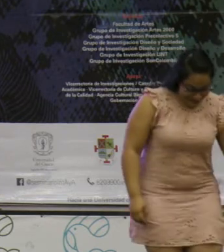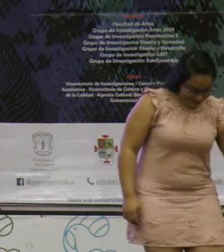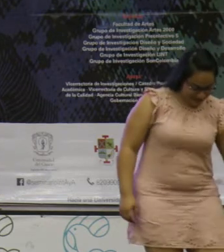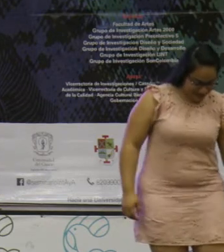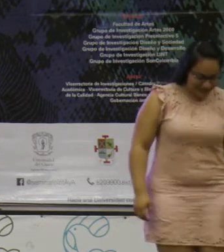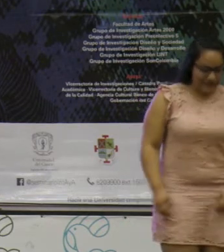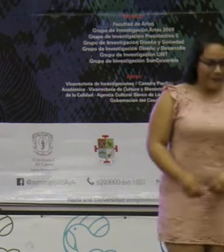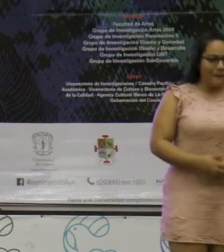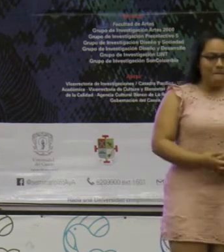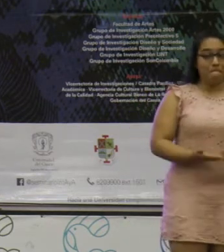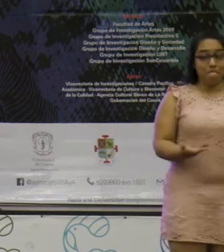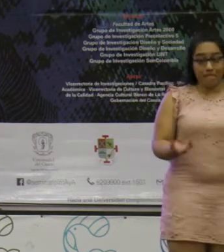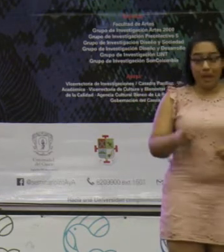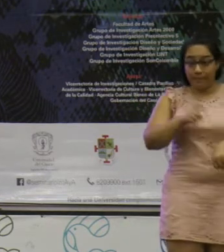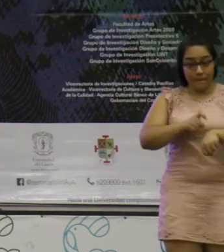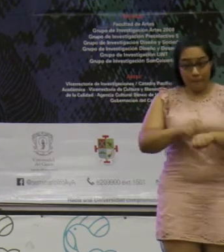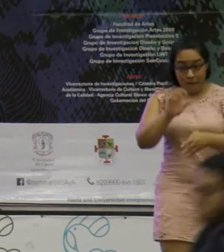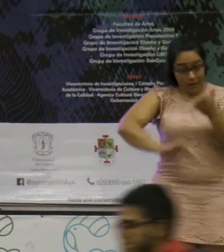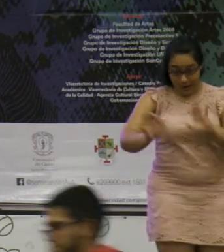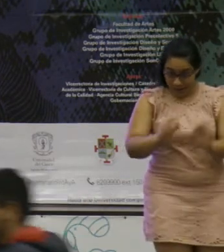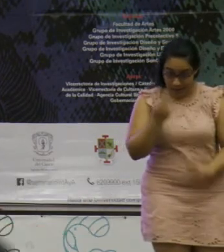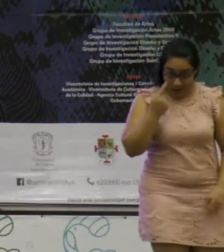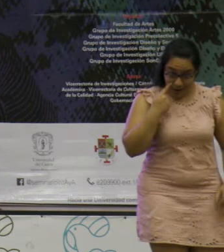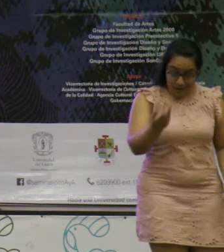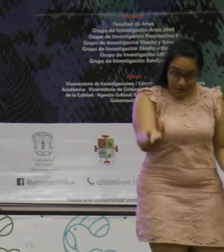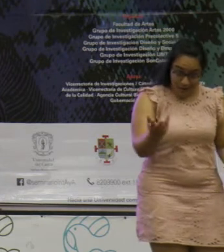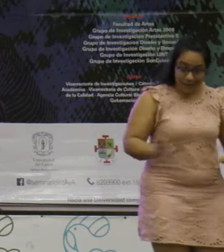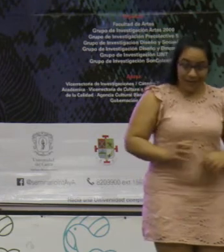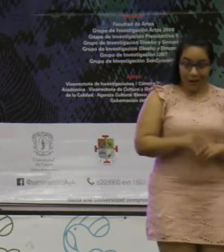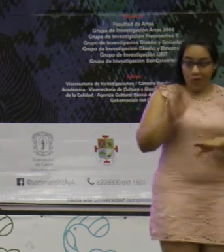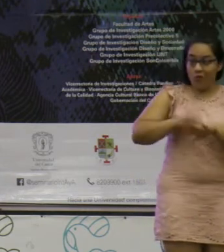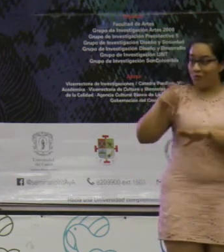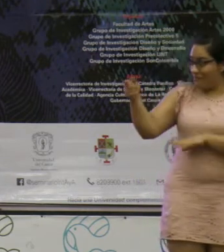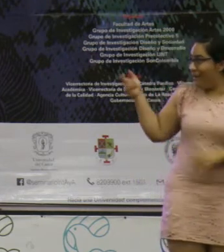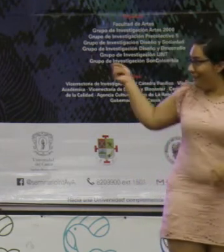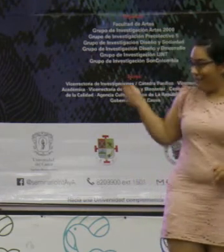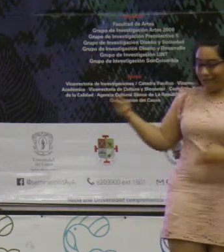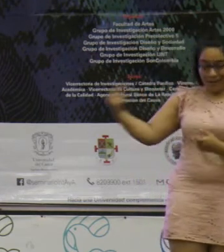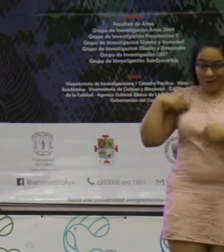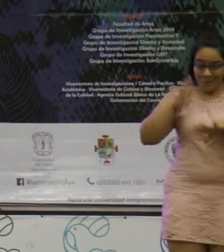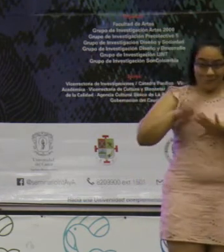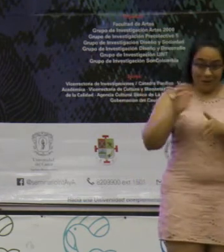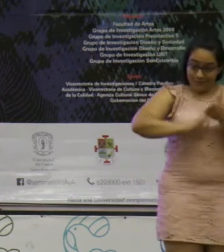No me cuentes tiempo, mira, no me cuentes tiempo ahí, que son asuntos técnicos.